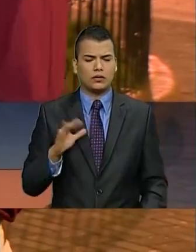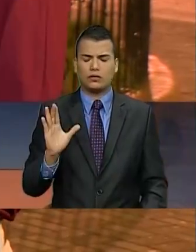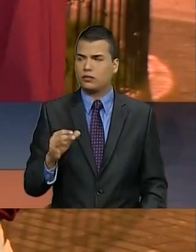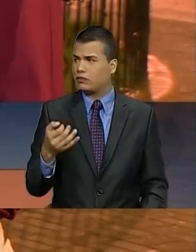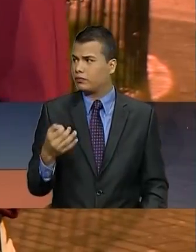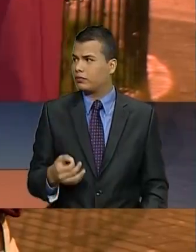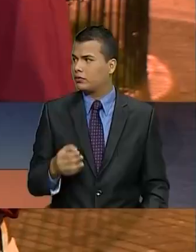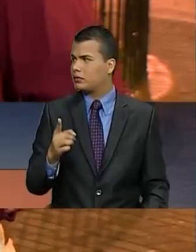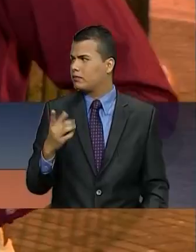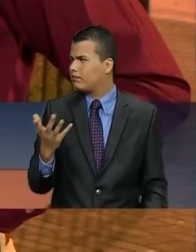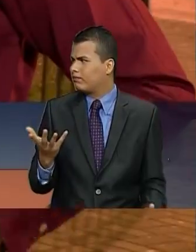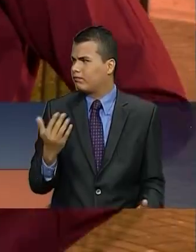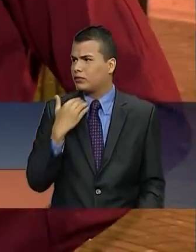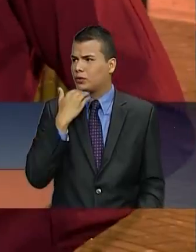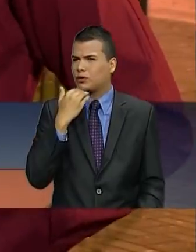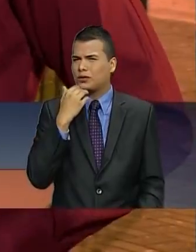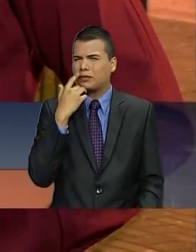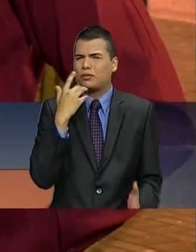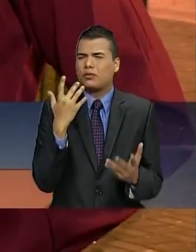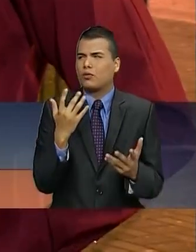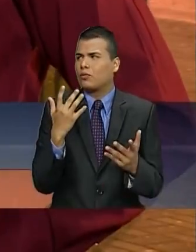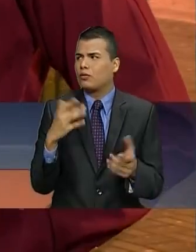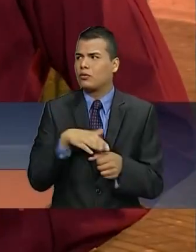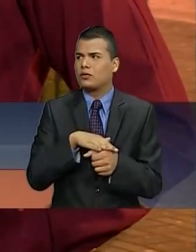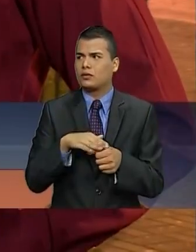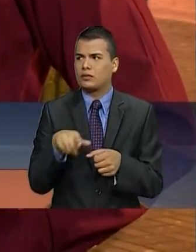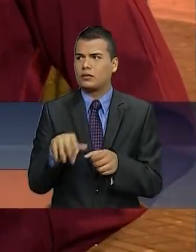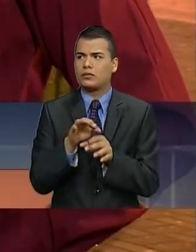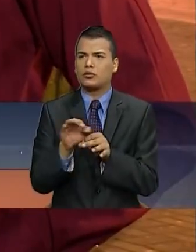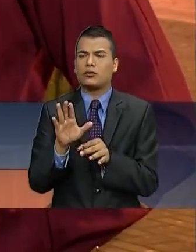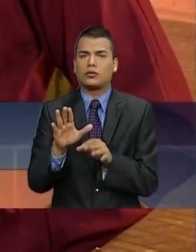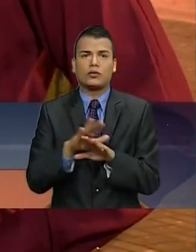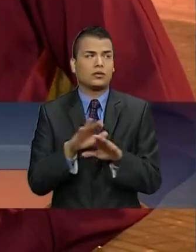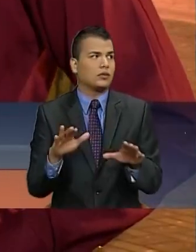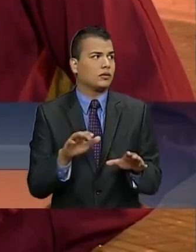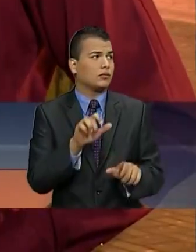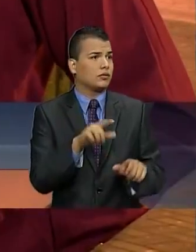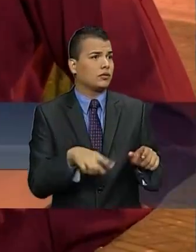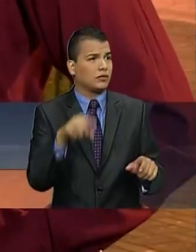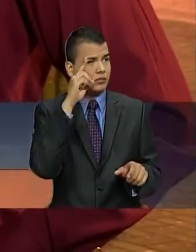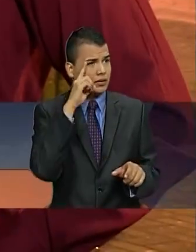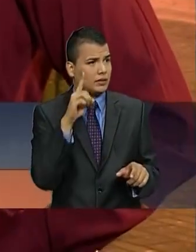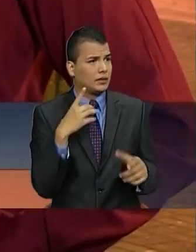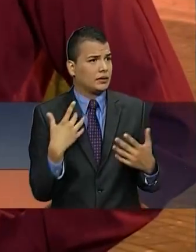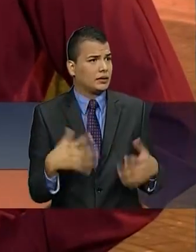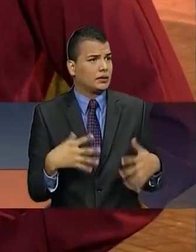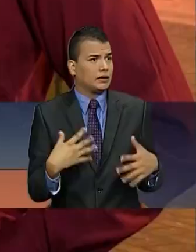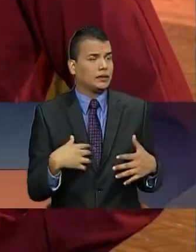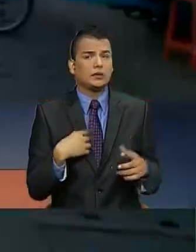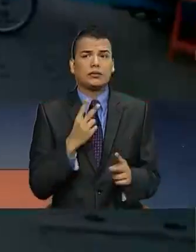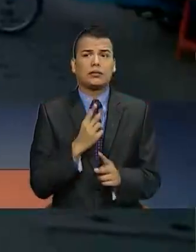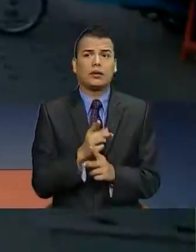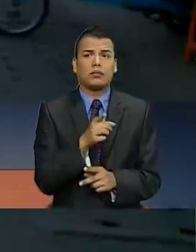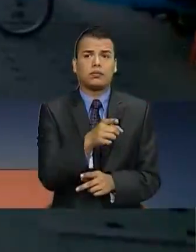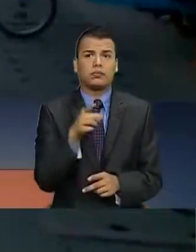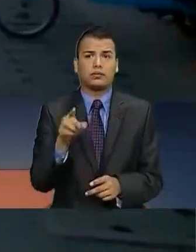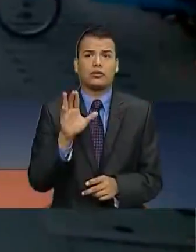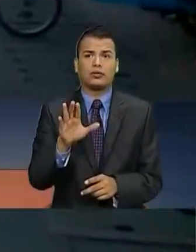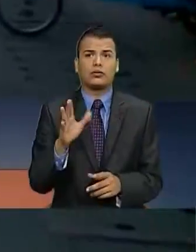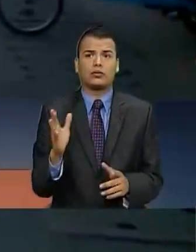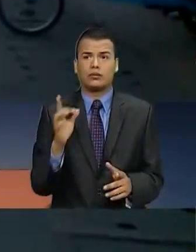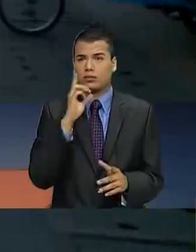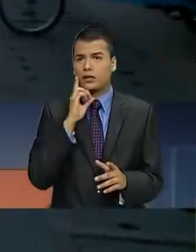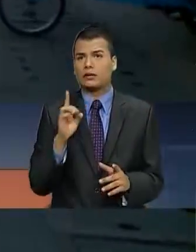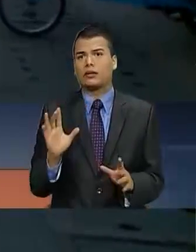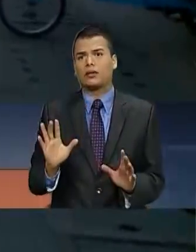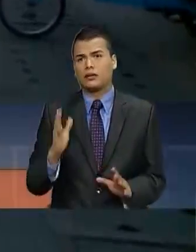de inseguridad en el municipio. Bueno, la percepción de inseguridad en Puerto Tejada no la podemos negar.